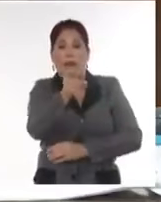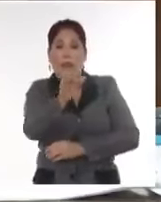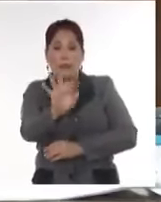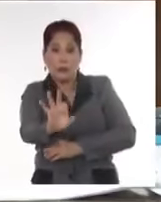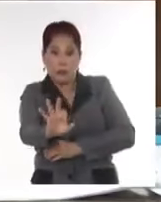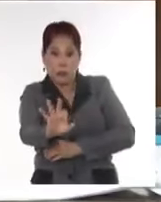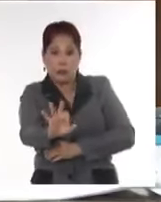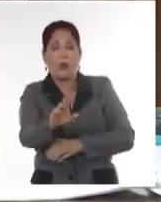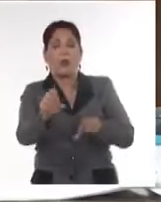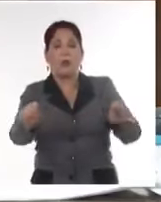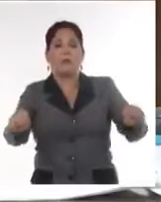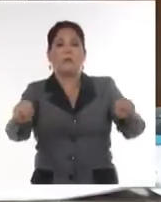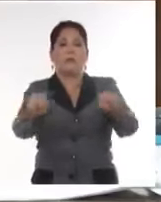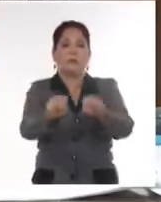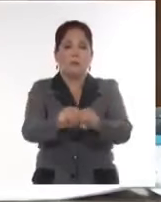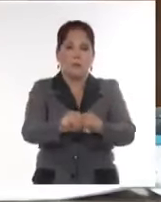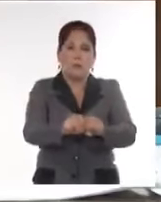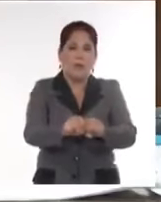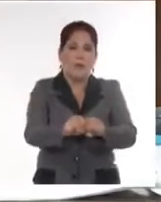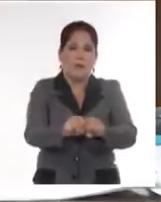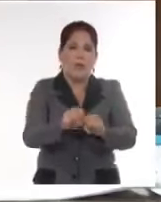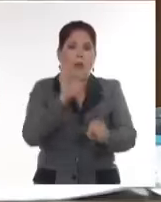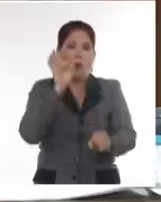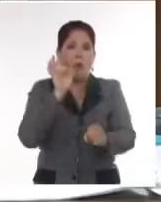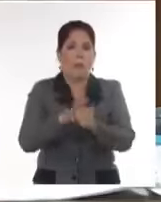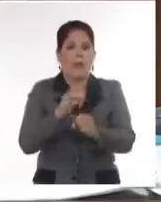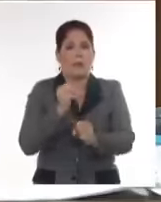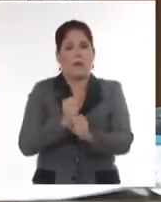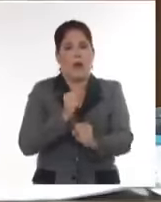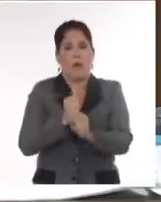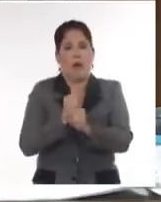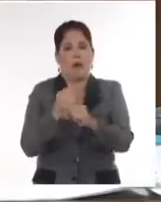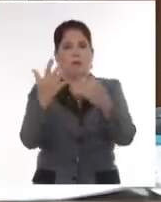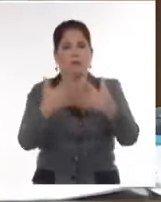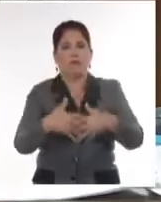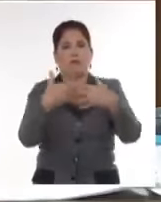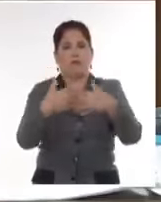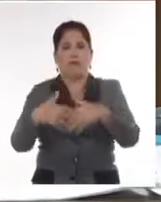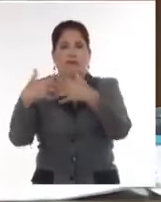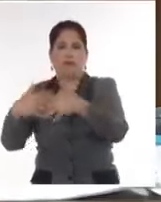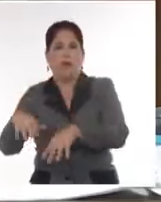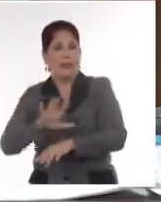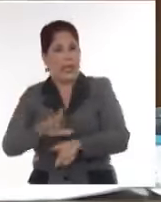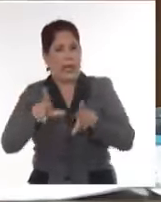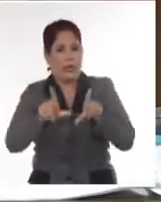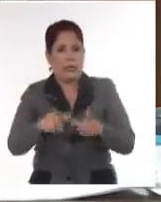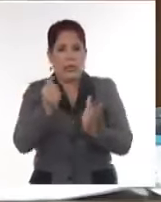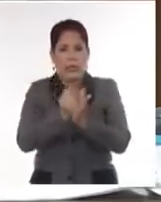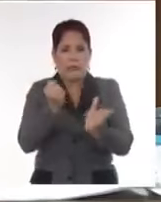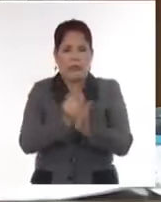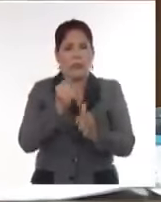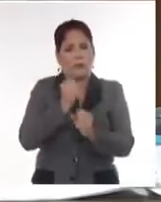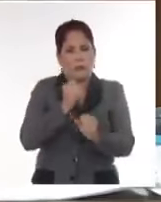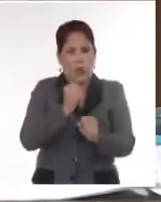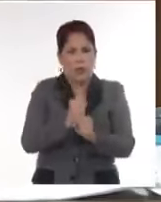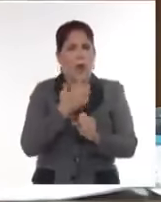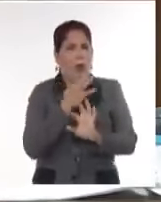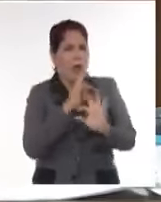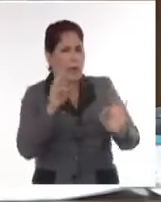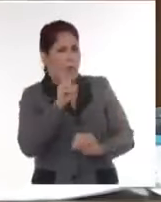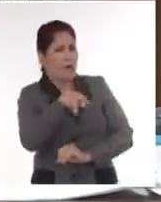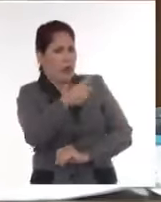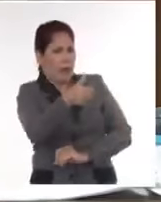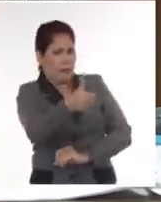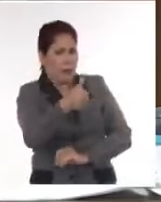se sincroniza la unidad. Está prácticamente ya certificándose todos los trabajos por los compañeros de calidad, haciendo